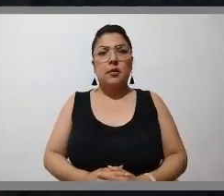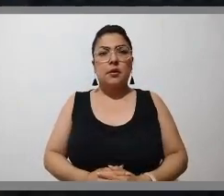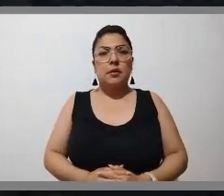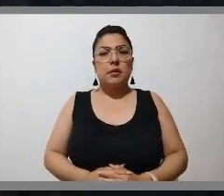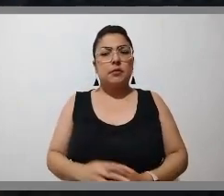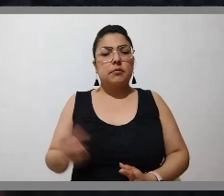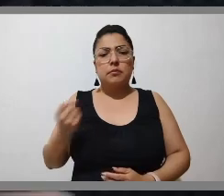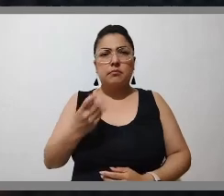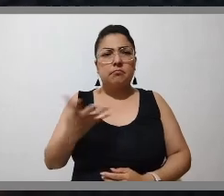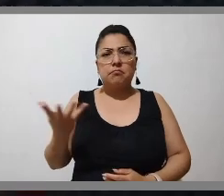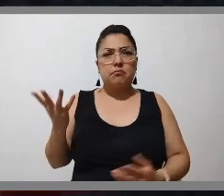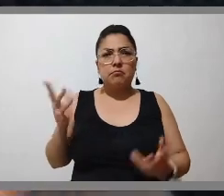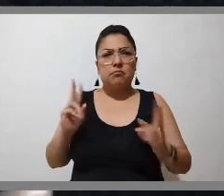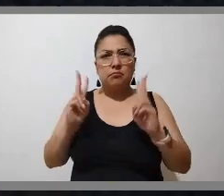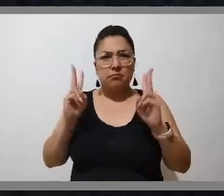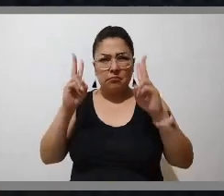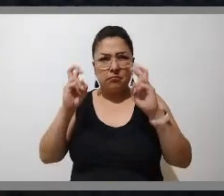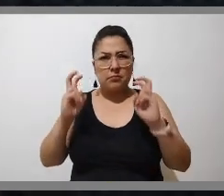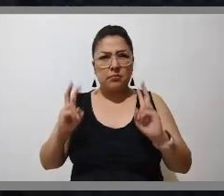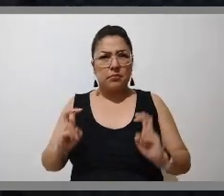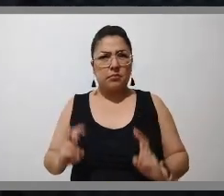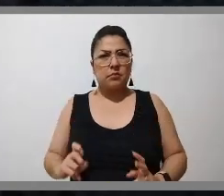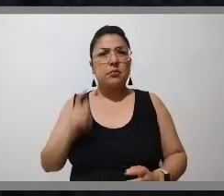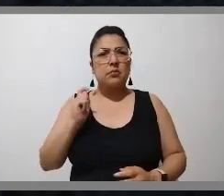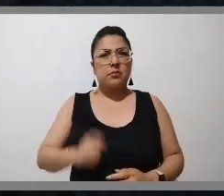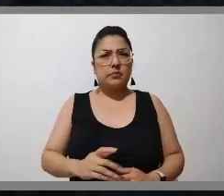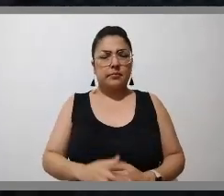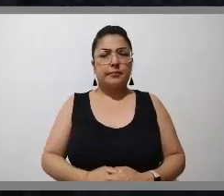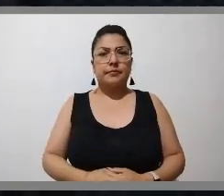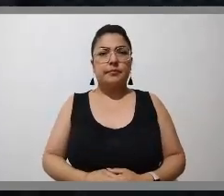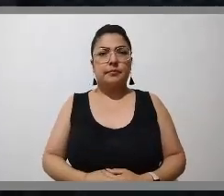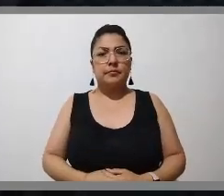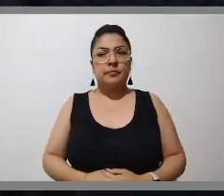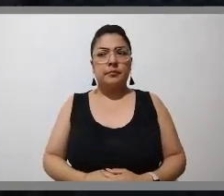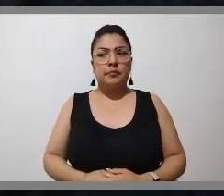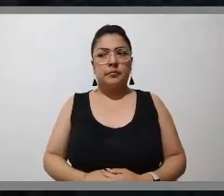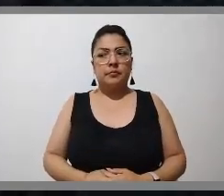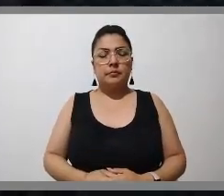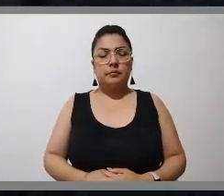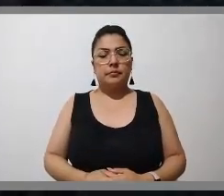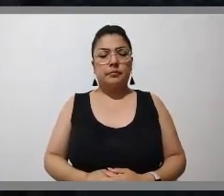pisos pegajosos? ¿A qué se refiere con esto?